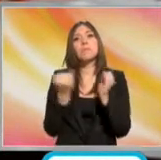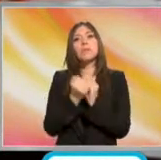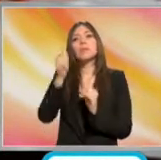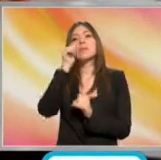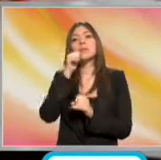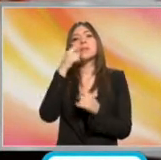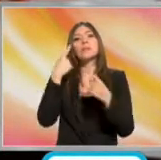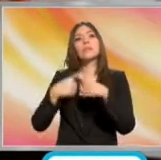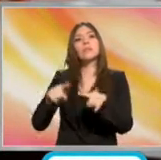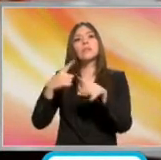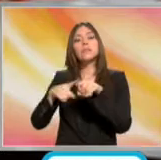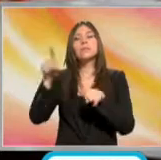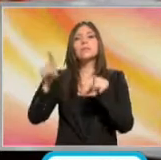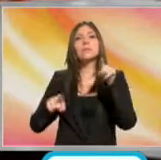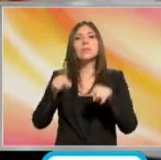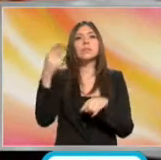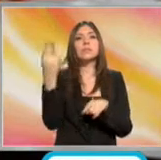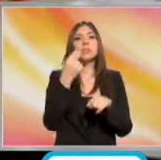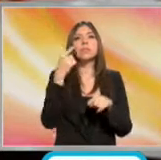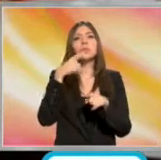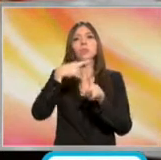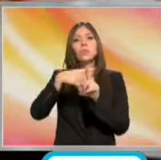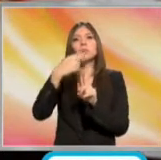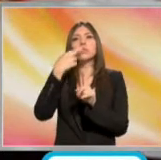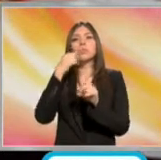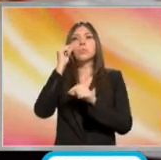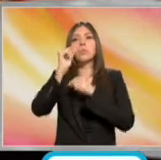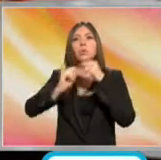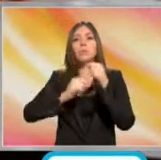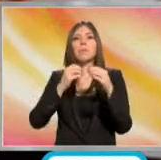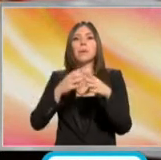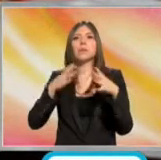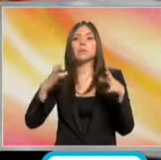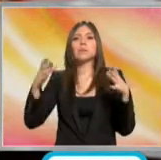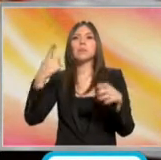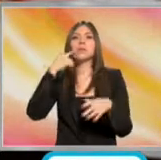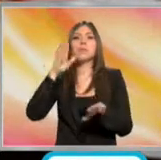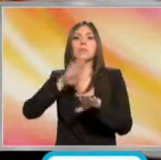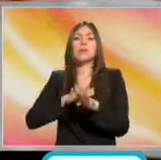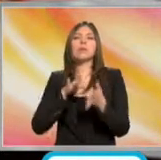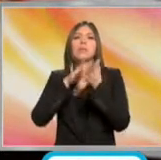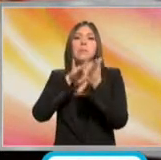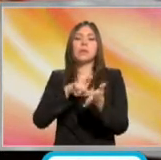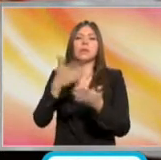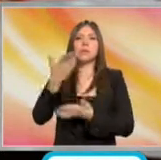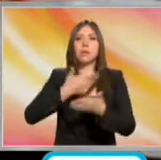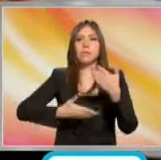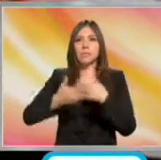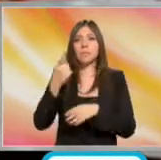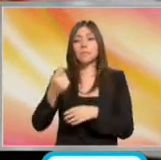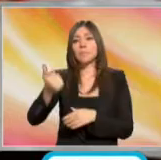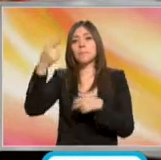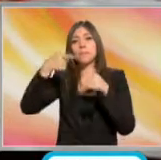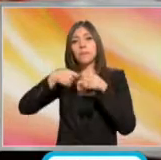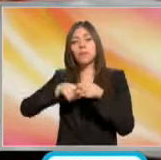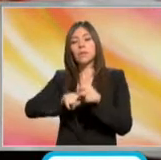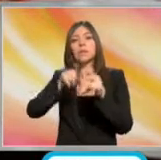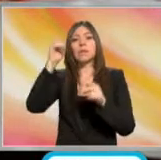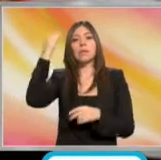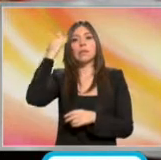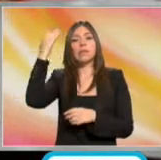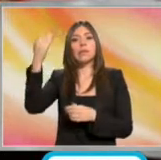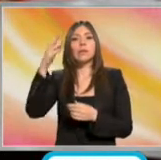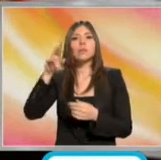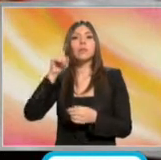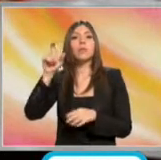propias necesidades, la Cruz Roja va creciendo y va fortaleciendo sus áreas de servicio. Obviamente empezamos en la revolución, pues eran